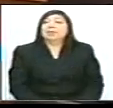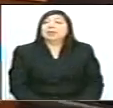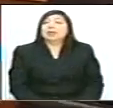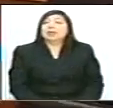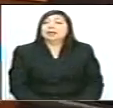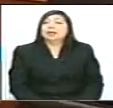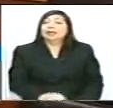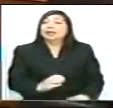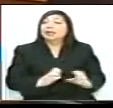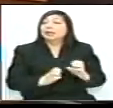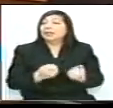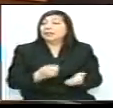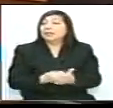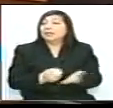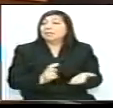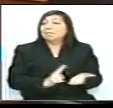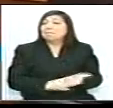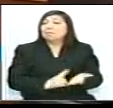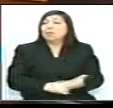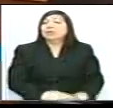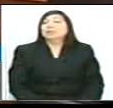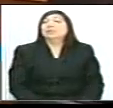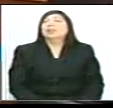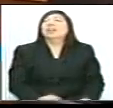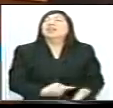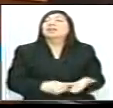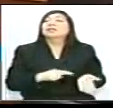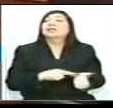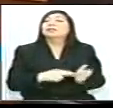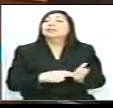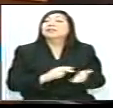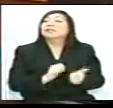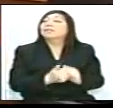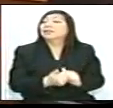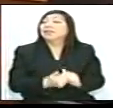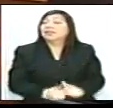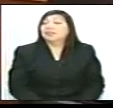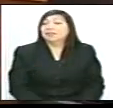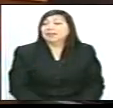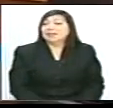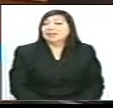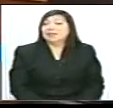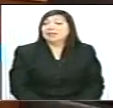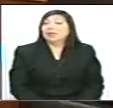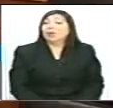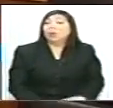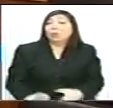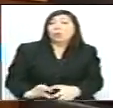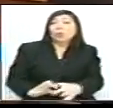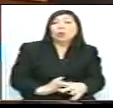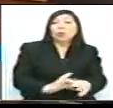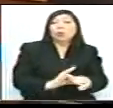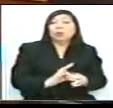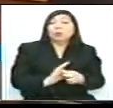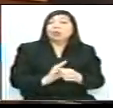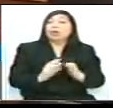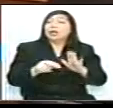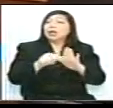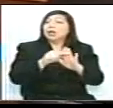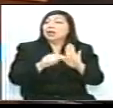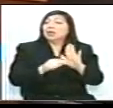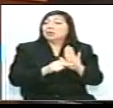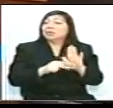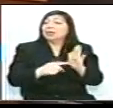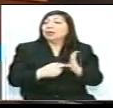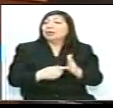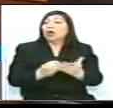referido a la estabilidad tributaria. ¿Y en qué consiste la modificación, presidenta? En uniformizar las normas que se